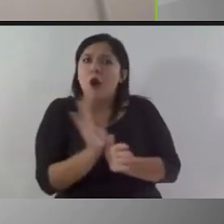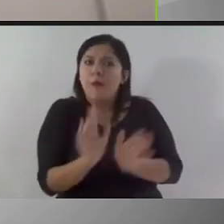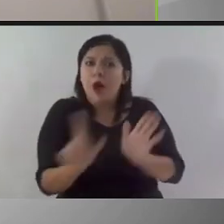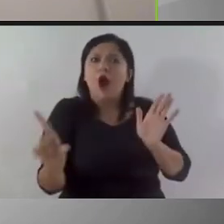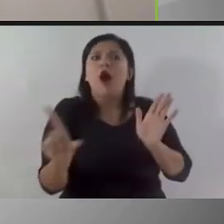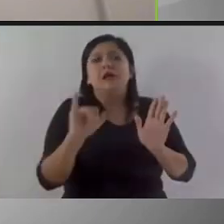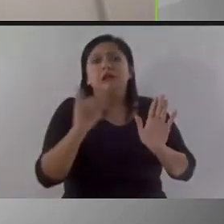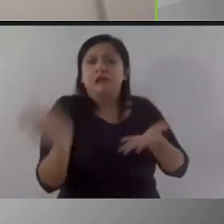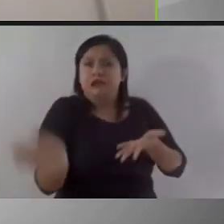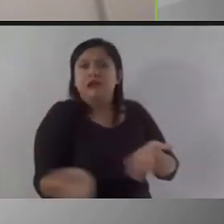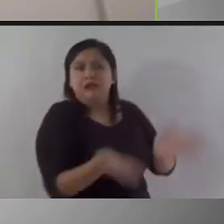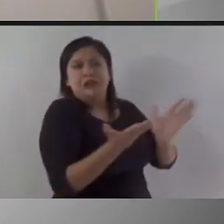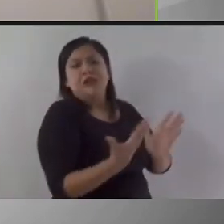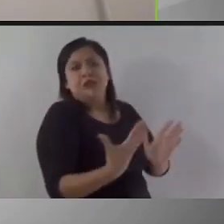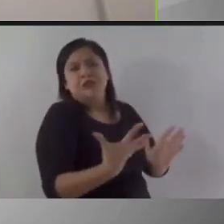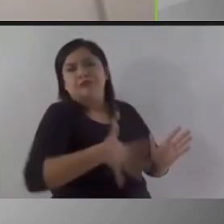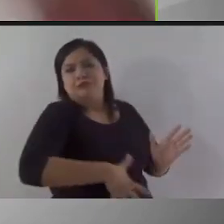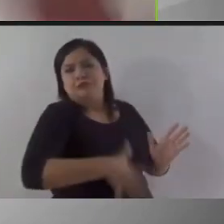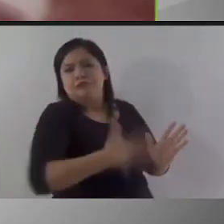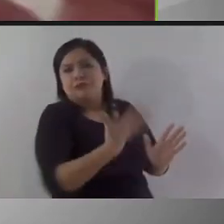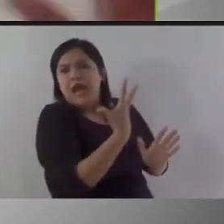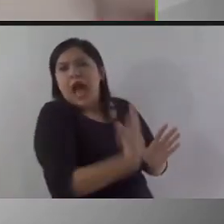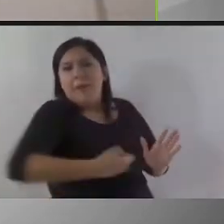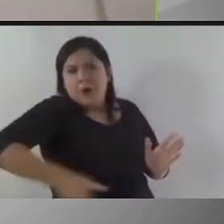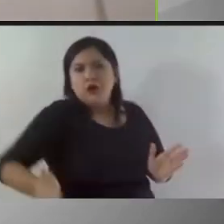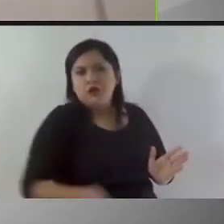aborto, por ejemplo.